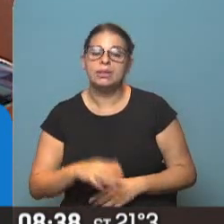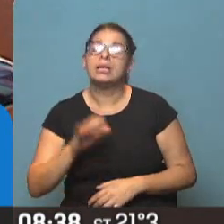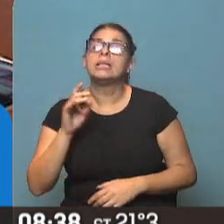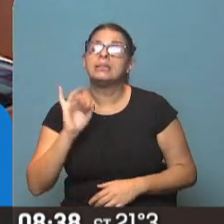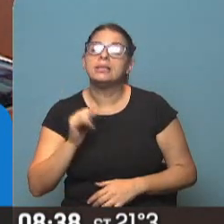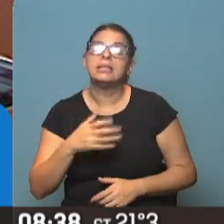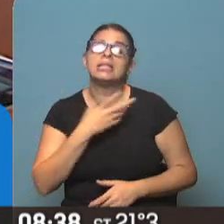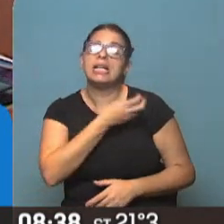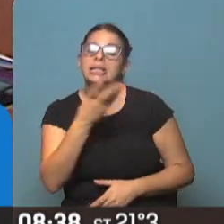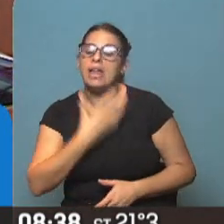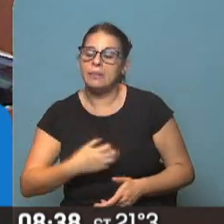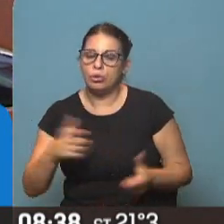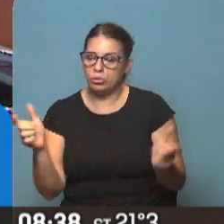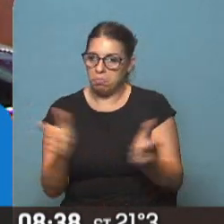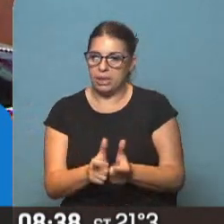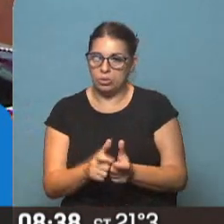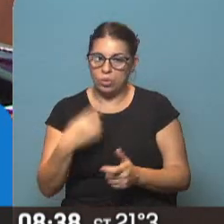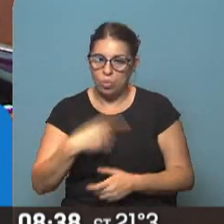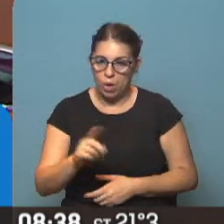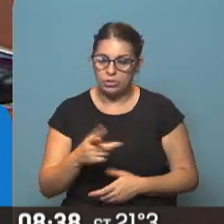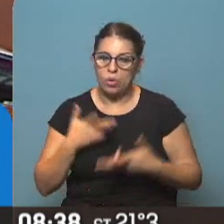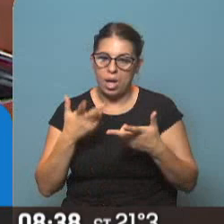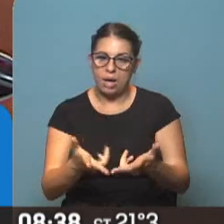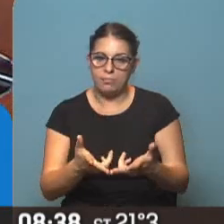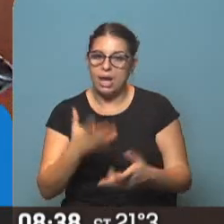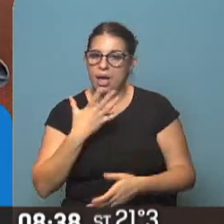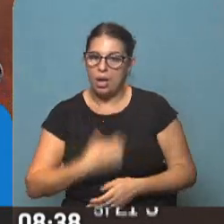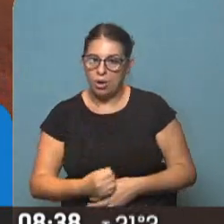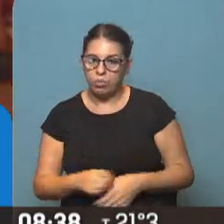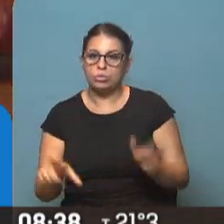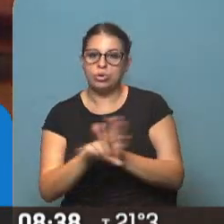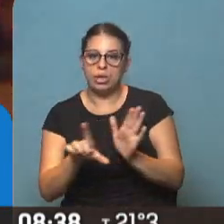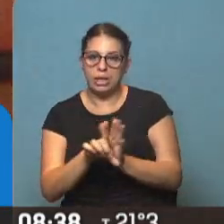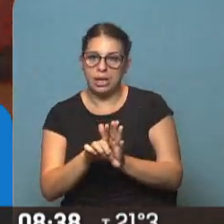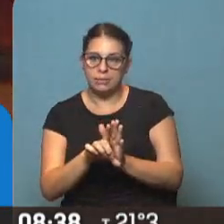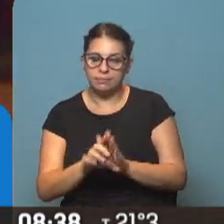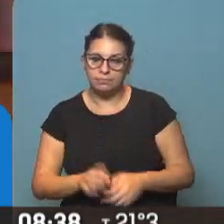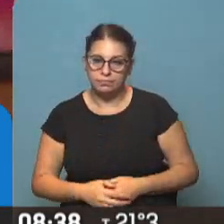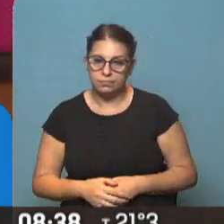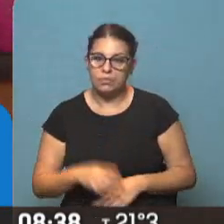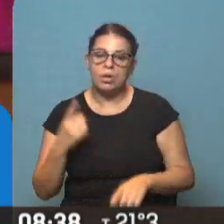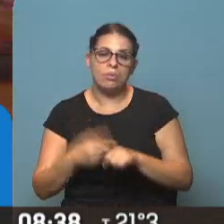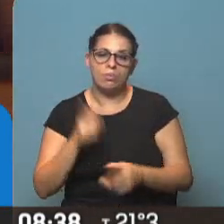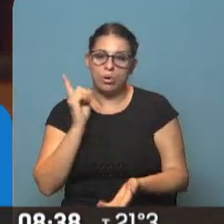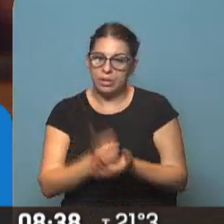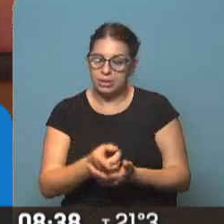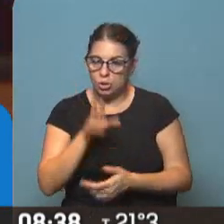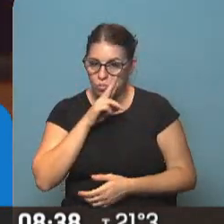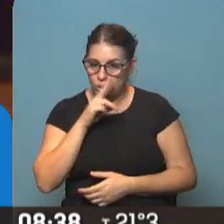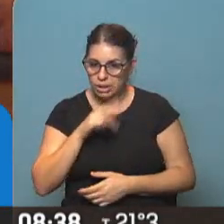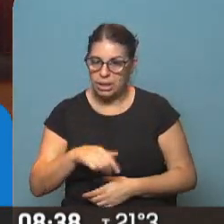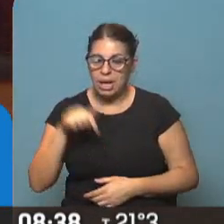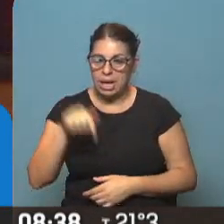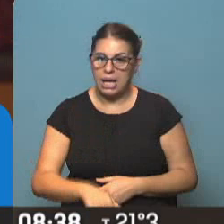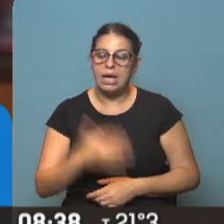porque cuando se plantea que el aborto sea legal por la decisión de la mujer porque aquí